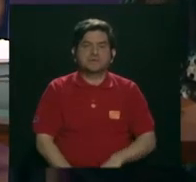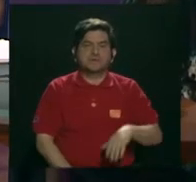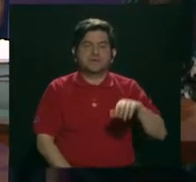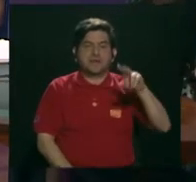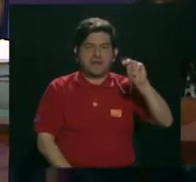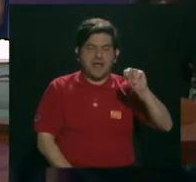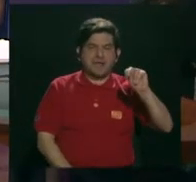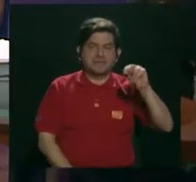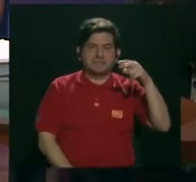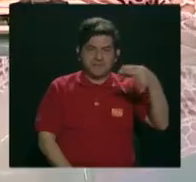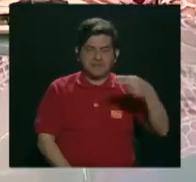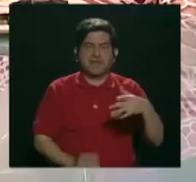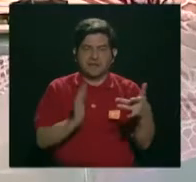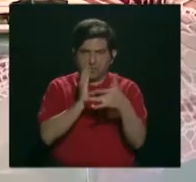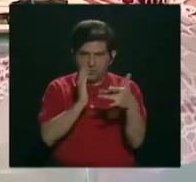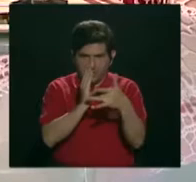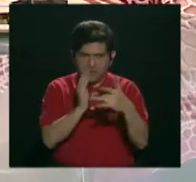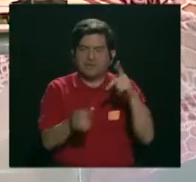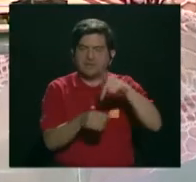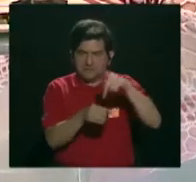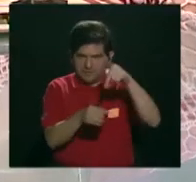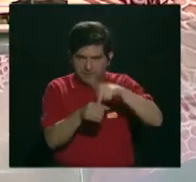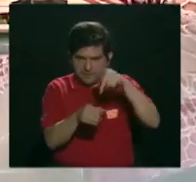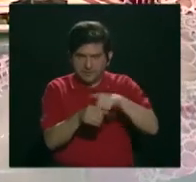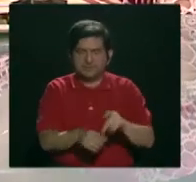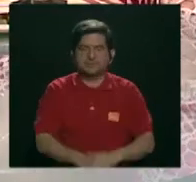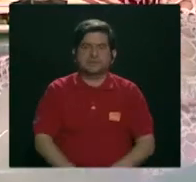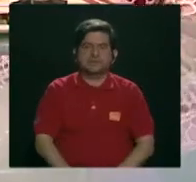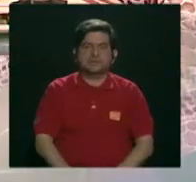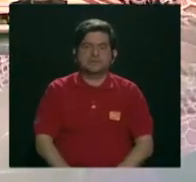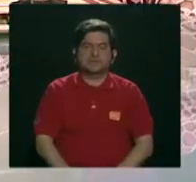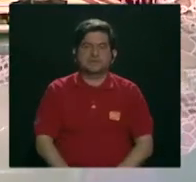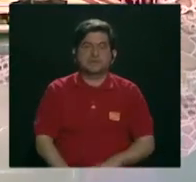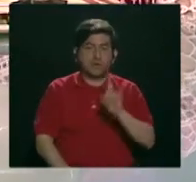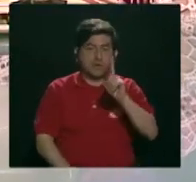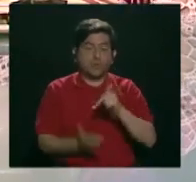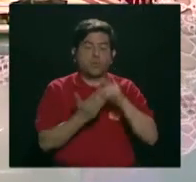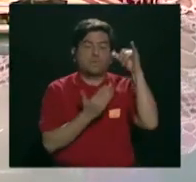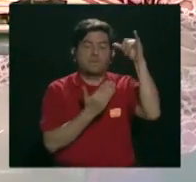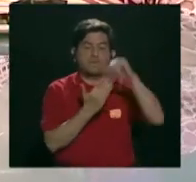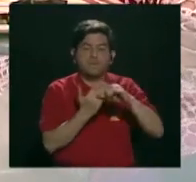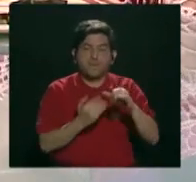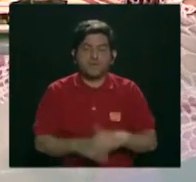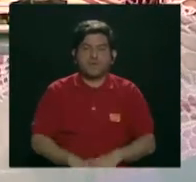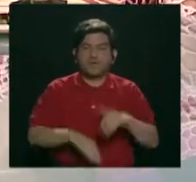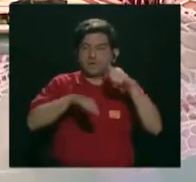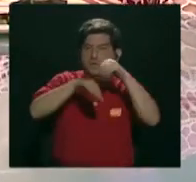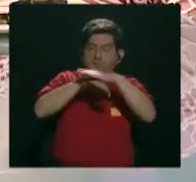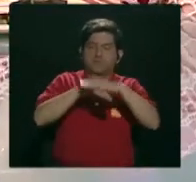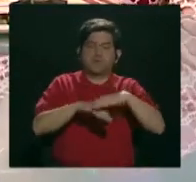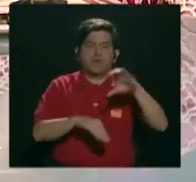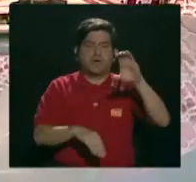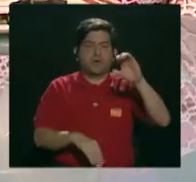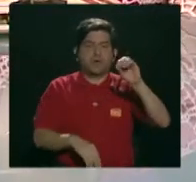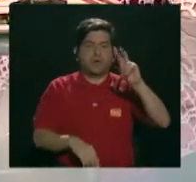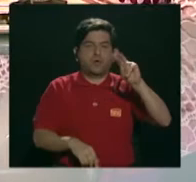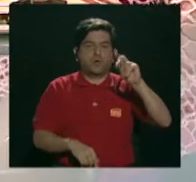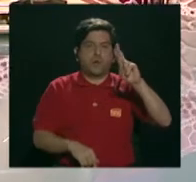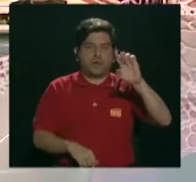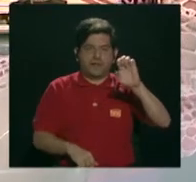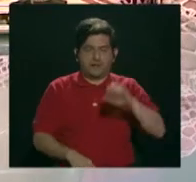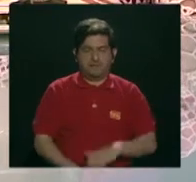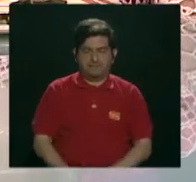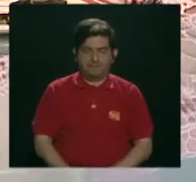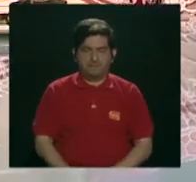del Tecnológico en ese momento que estaba, en que formular un proyecto a CONARE, en la cual pues se